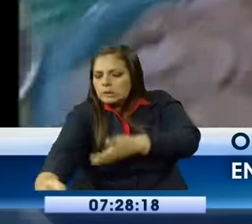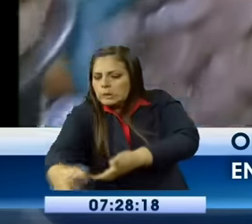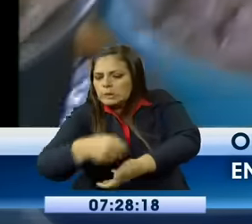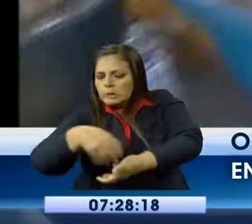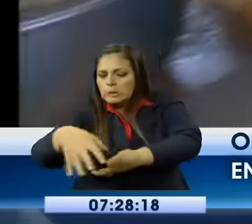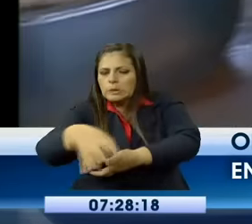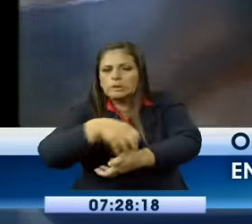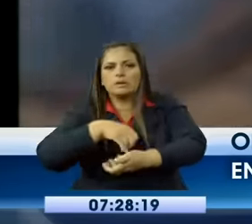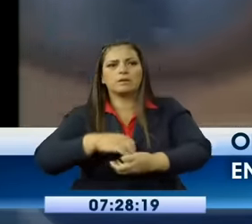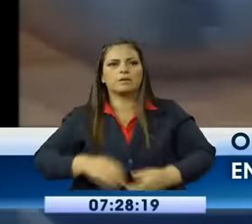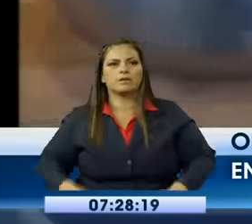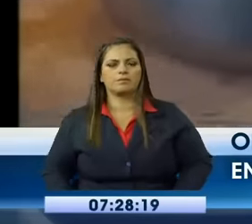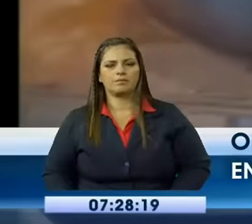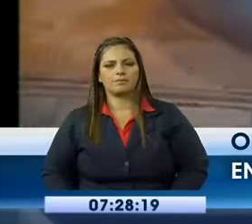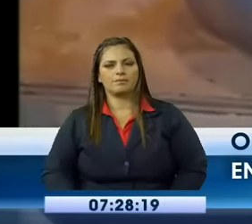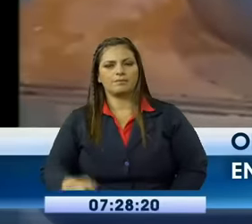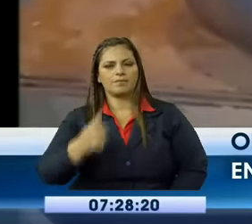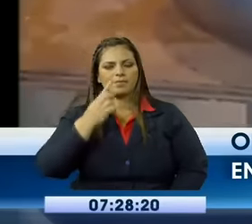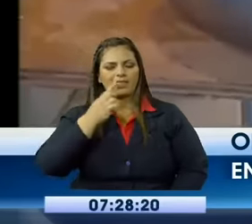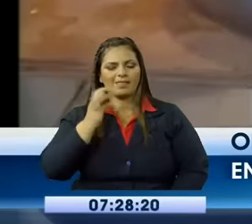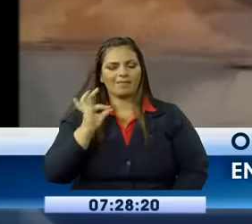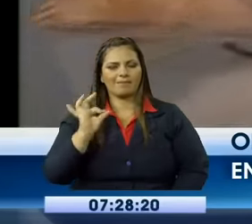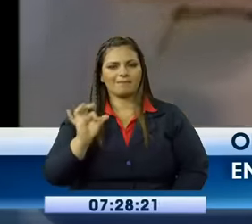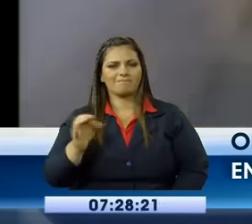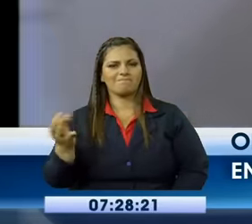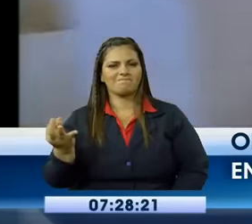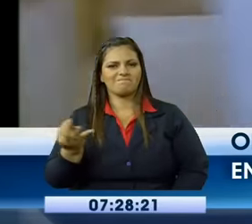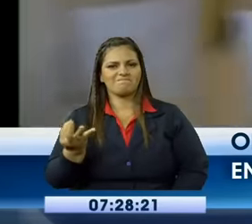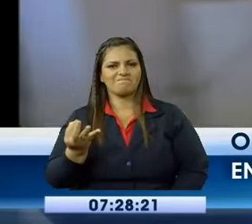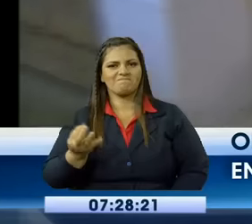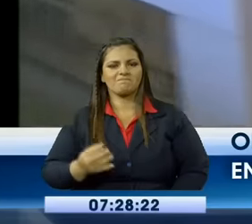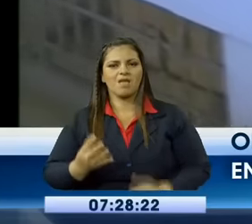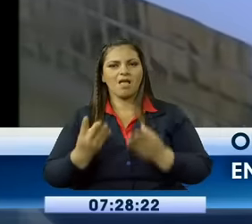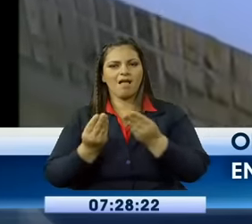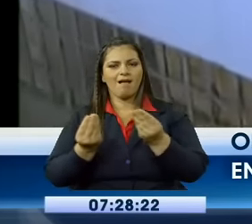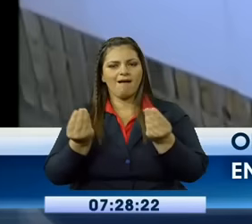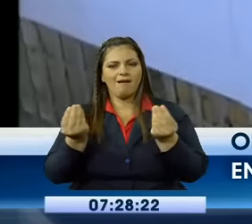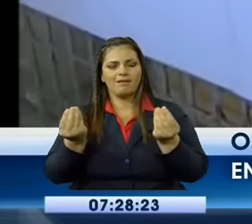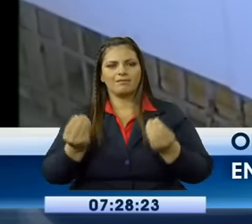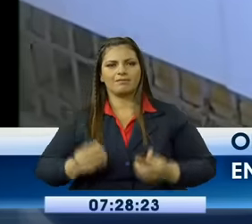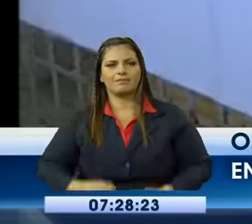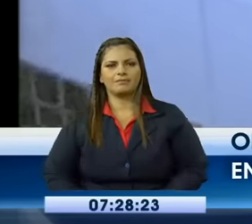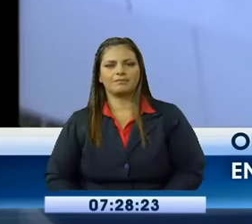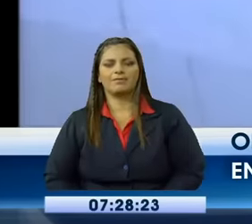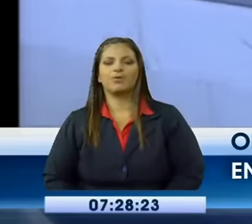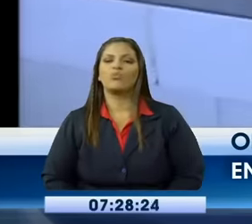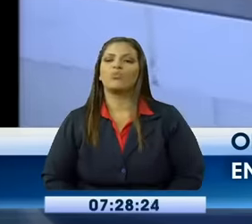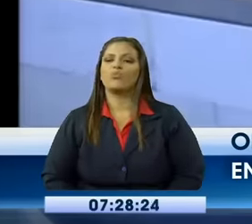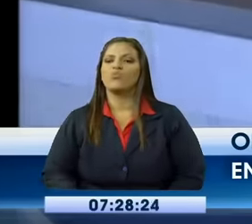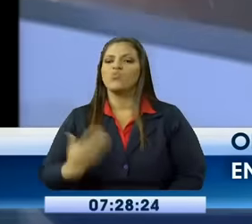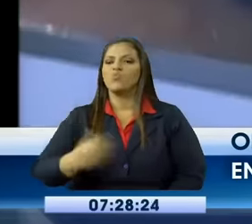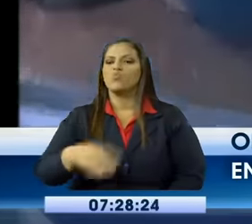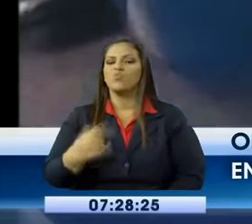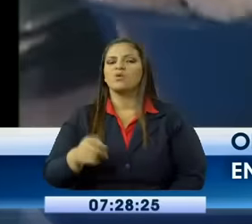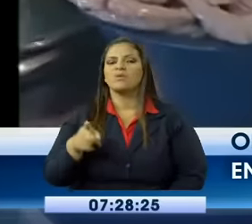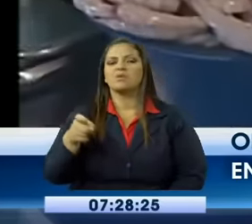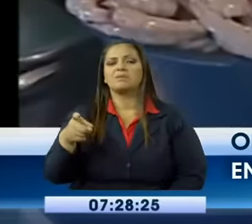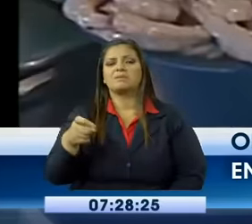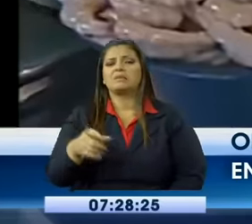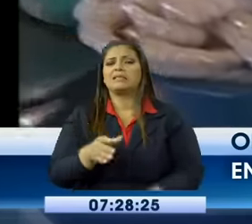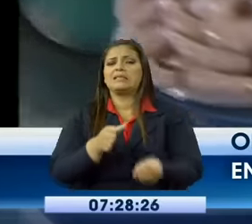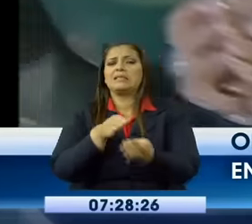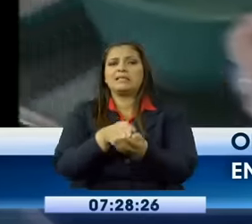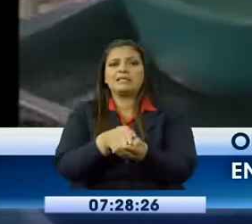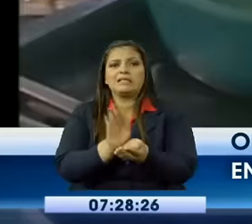sabor. Buen sabor, claro. Calidad, pues. Claro, un ceviche de camarón con concha y calamar. Tremendo.